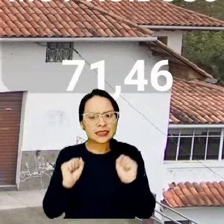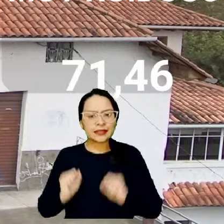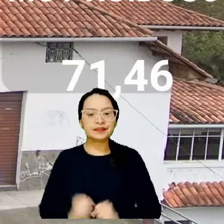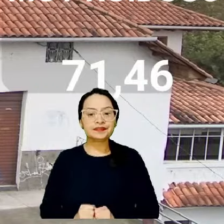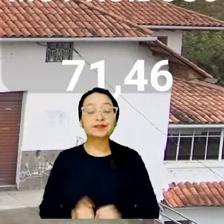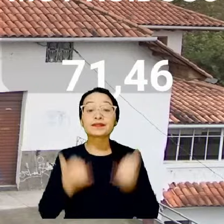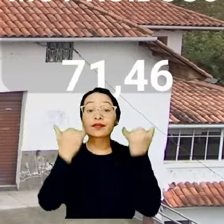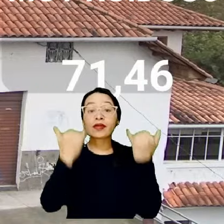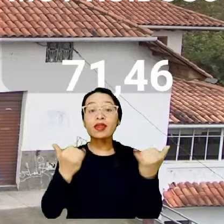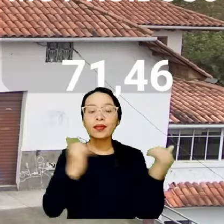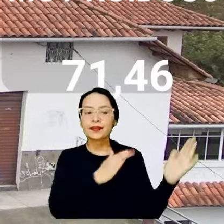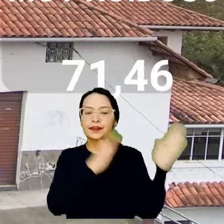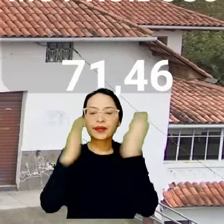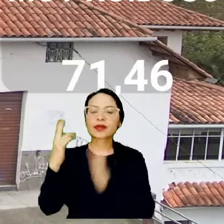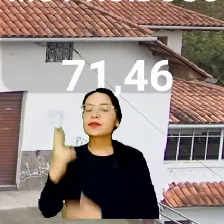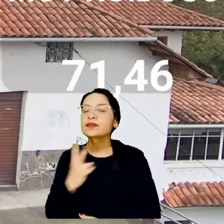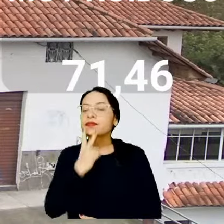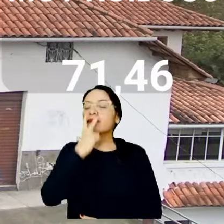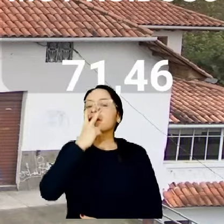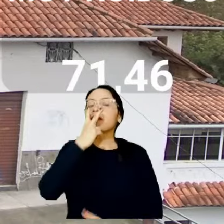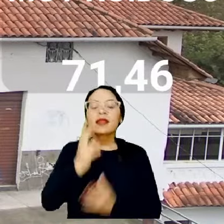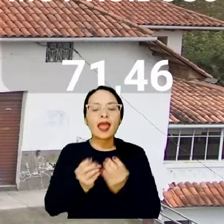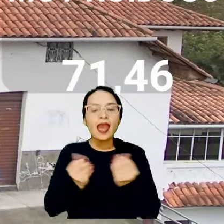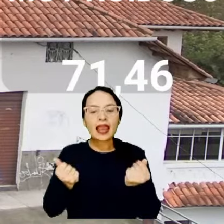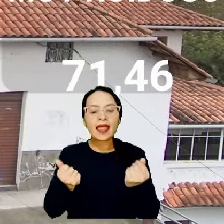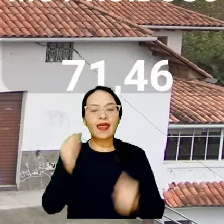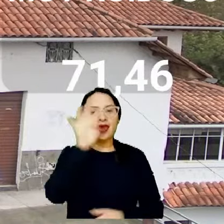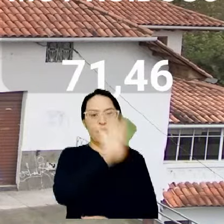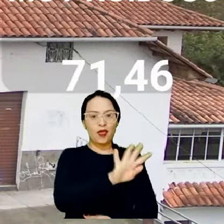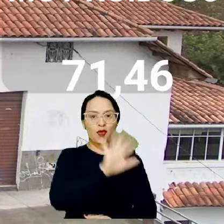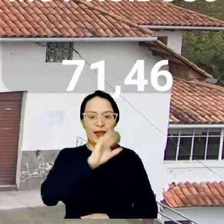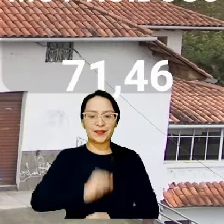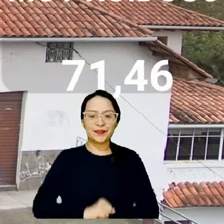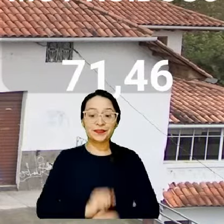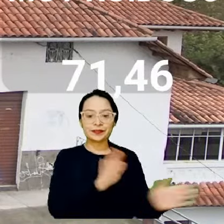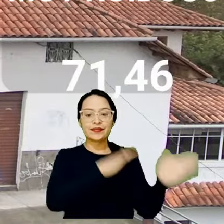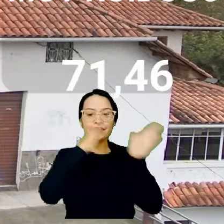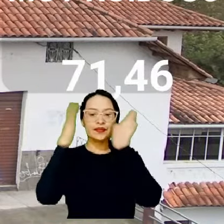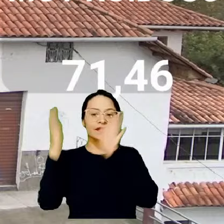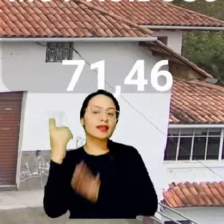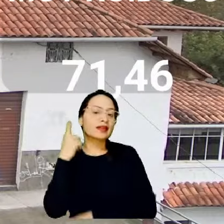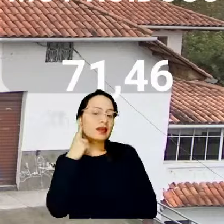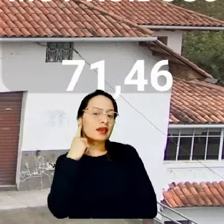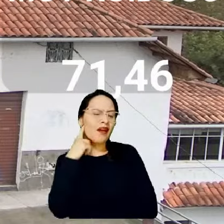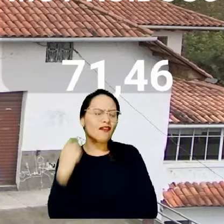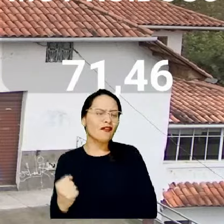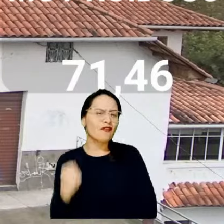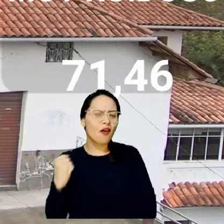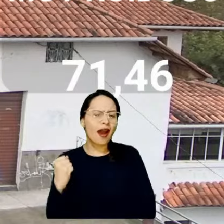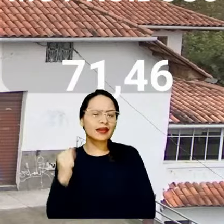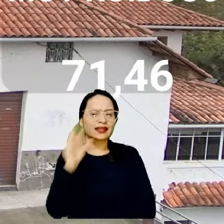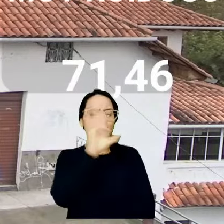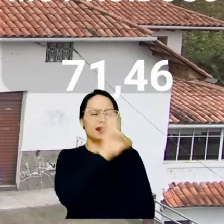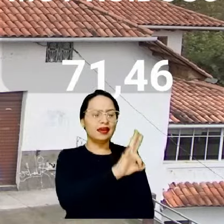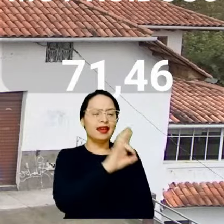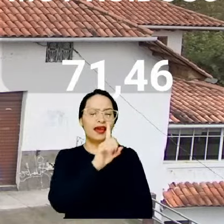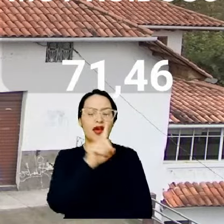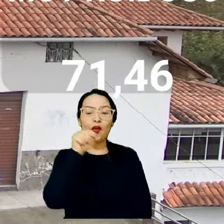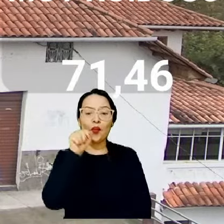moderado en Cuenca, 45 es lo que se reporta. Y los niveles de ruido, la ciudad, como siempre, ruidosa o muy ruidosa, en este caso